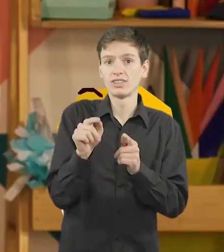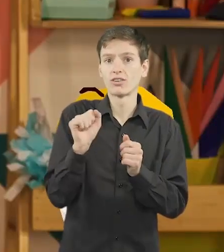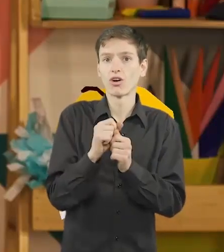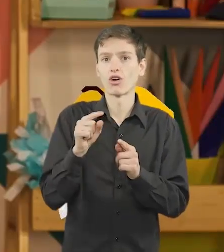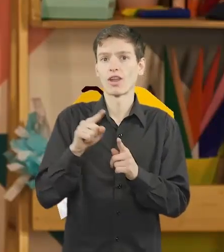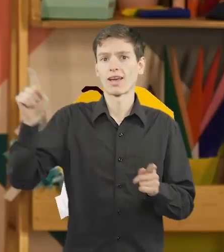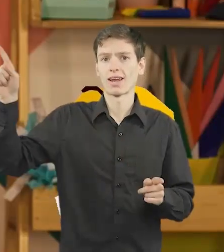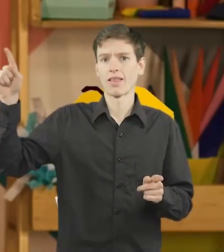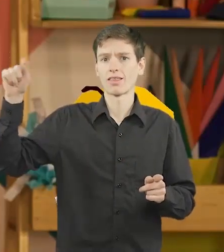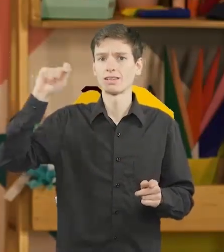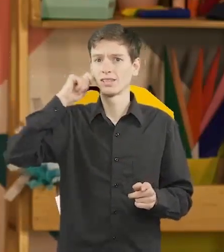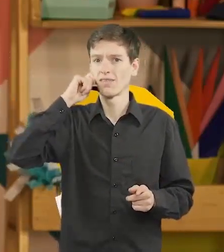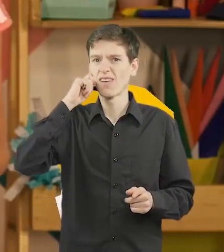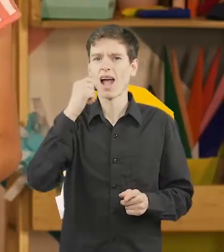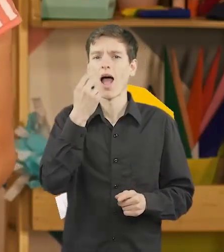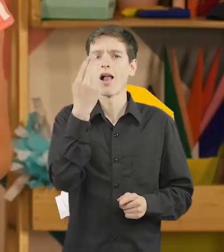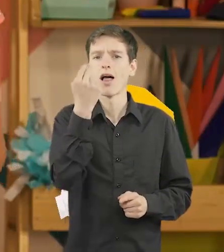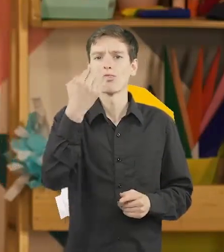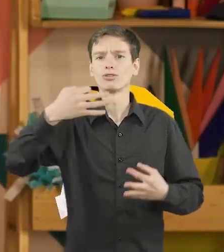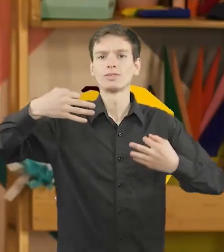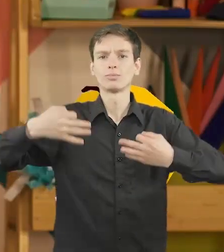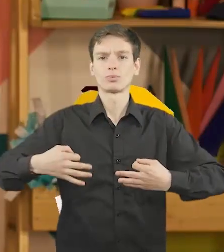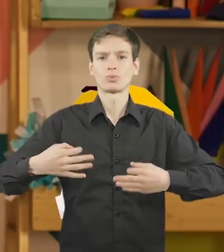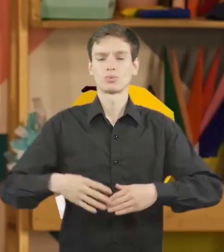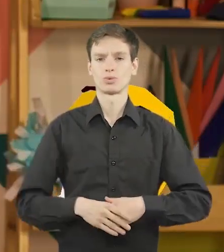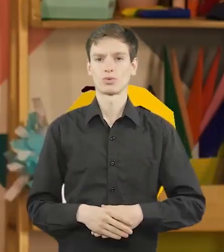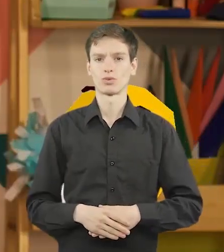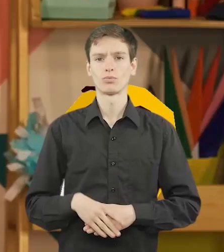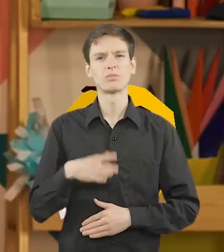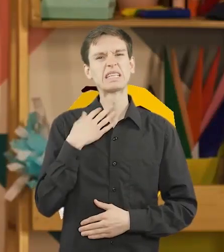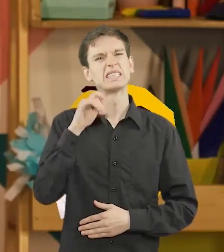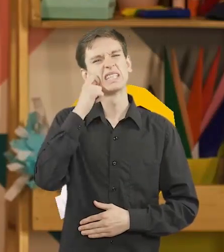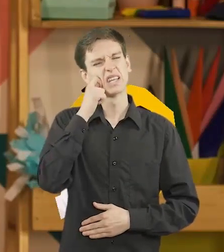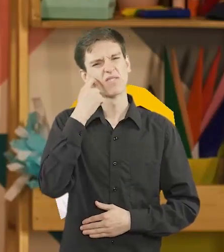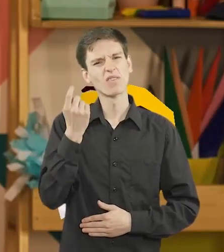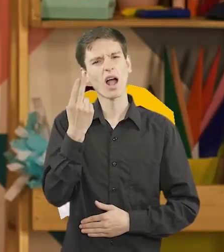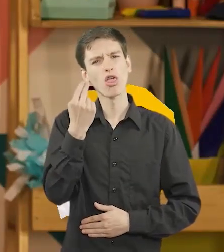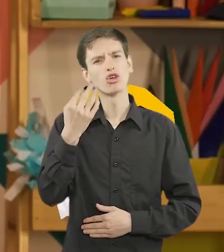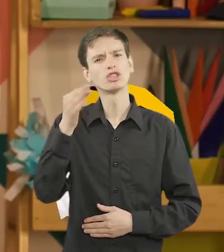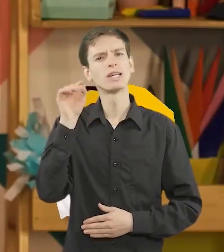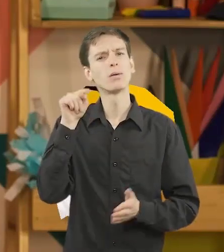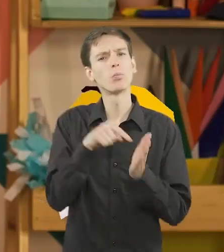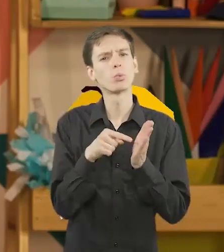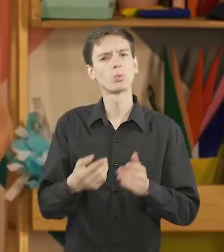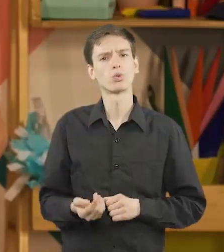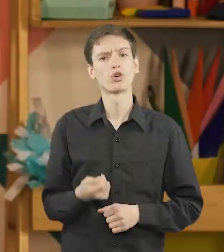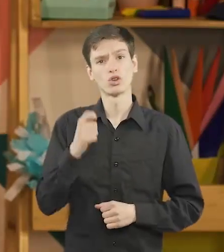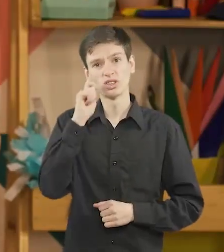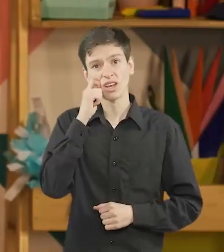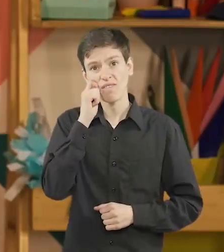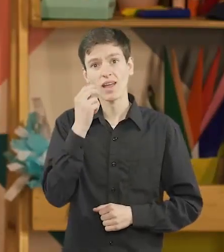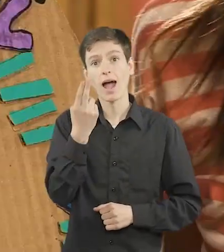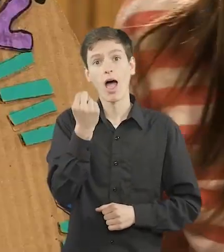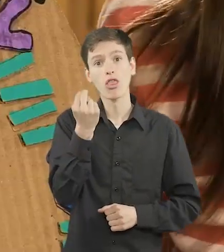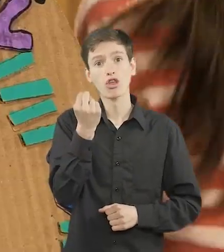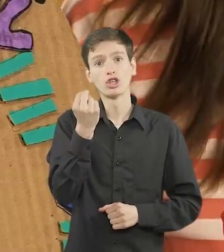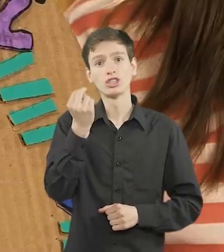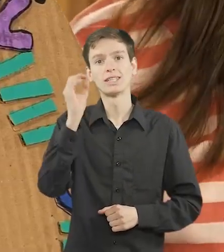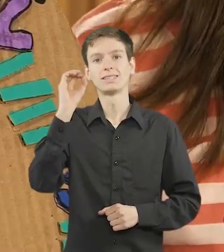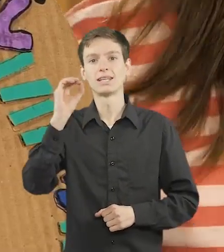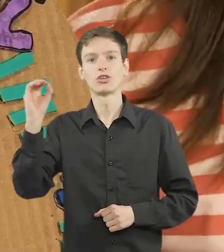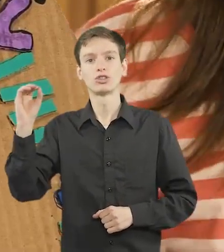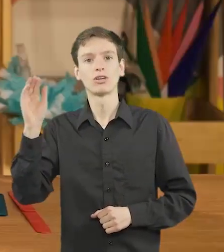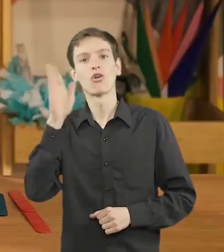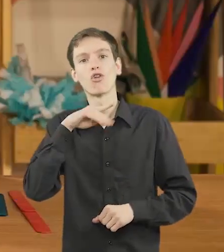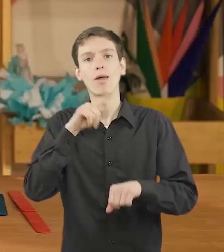chico con el grande, son las doce en punto. ¿En punto? ¿Qué significa eso? O sea, las doce sin ningún